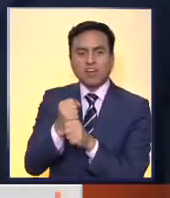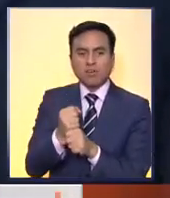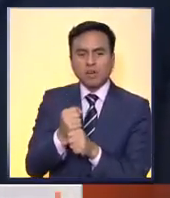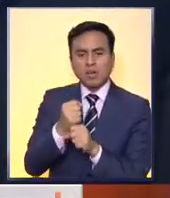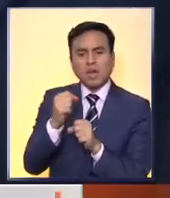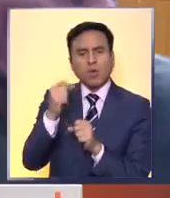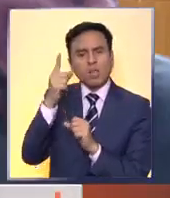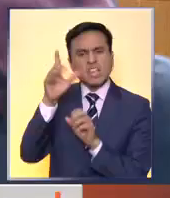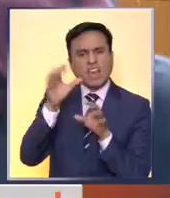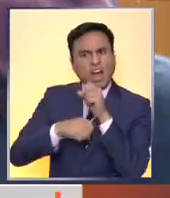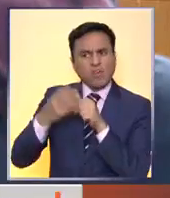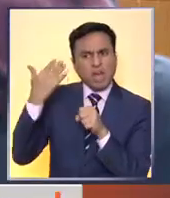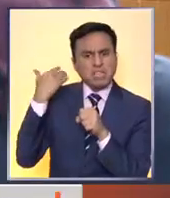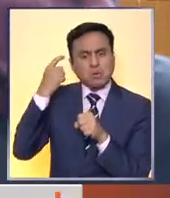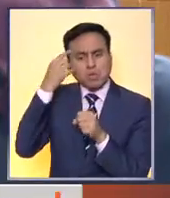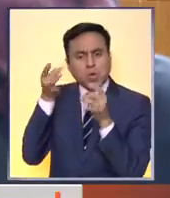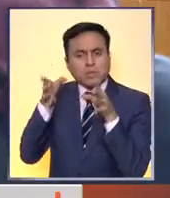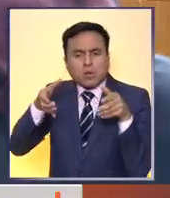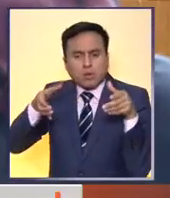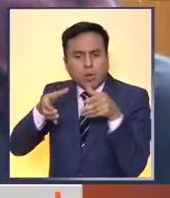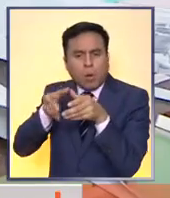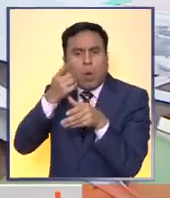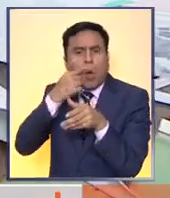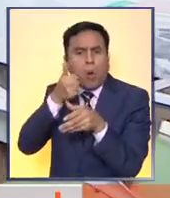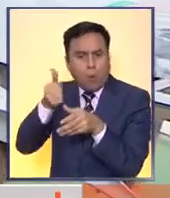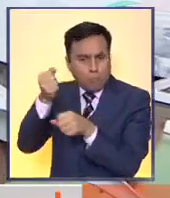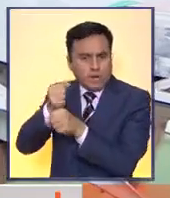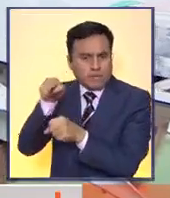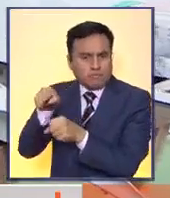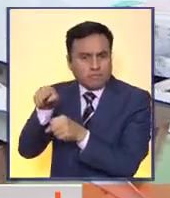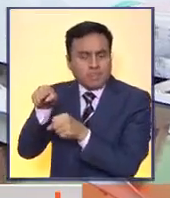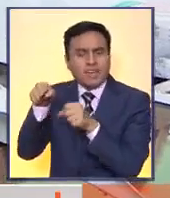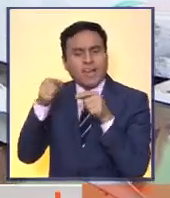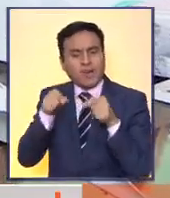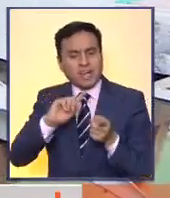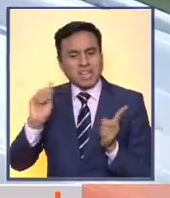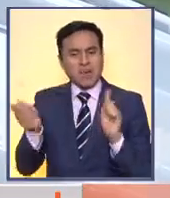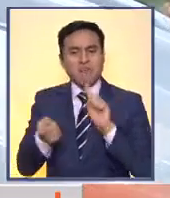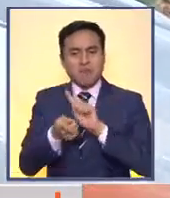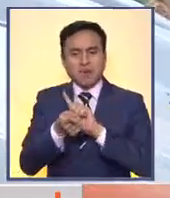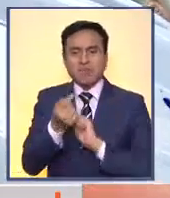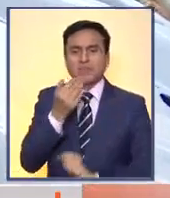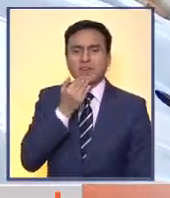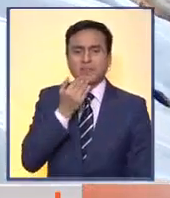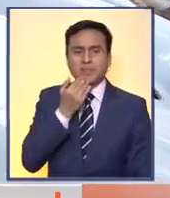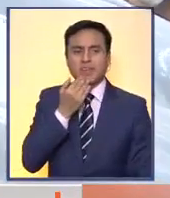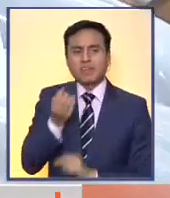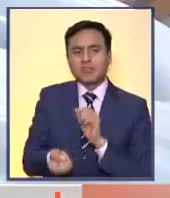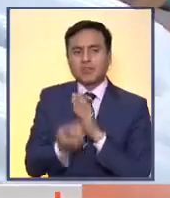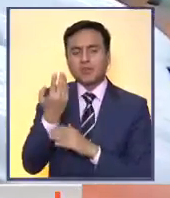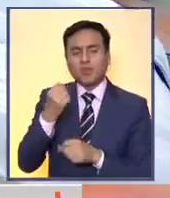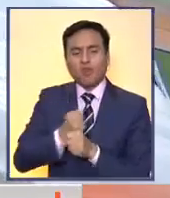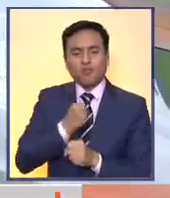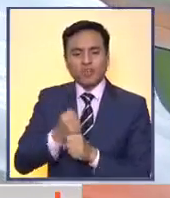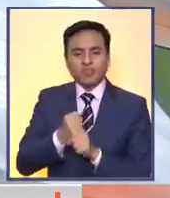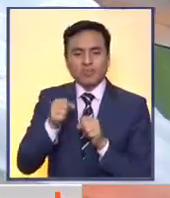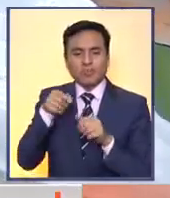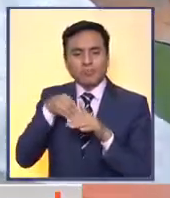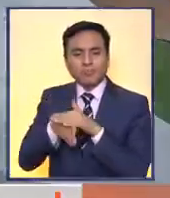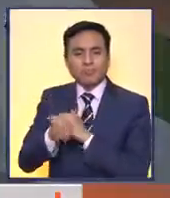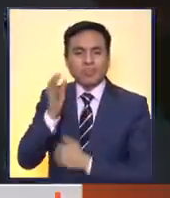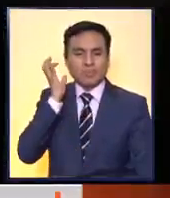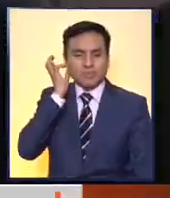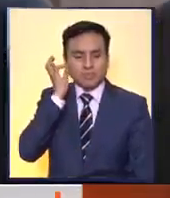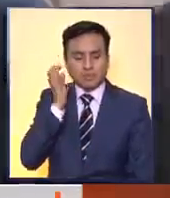menos de una década eran exclusivamente masculinos. Hoy se han transformado también en nuevos oficios femeninos. Todos